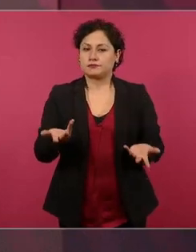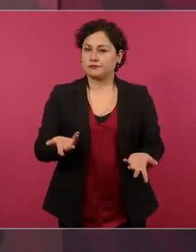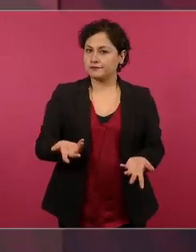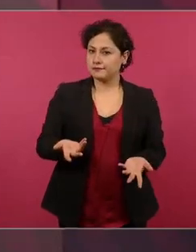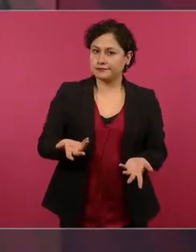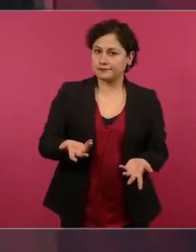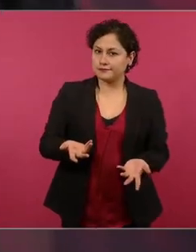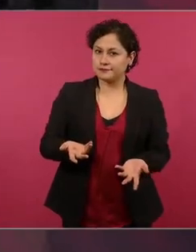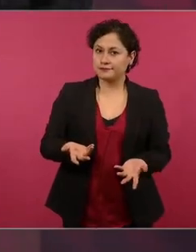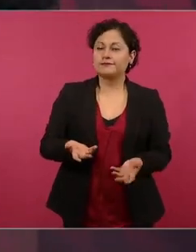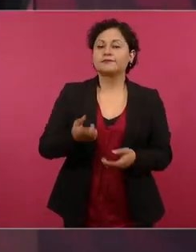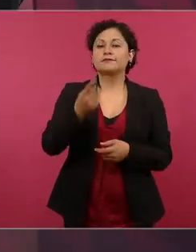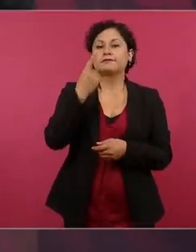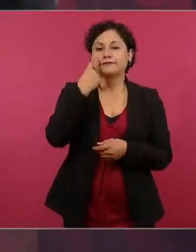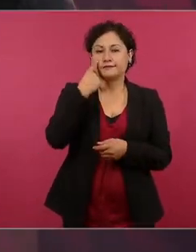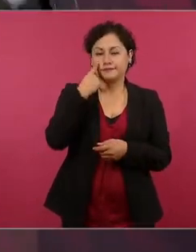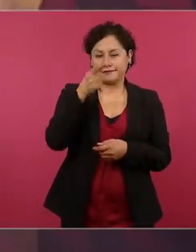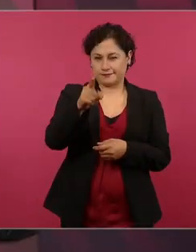de que nos